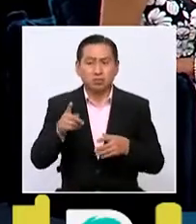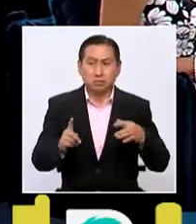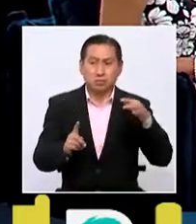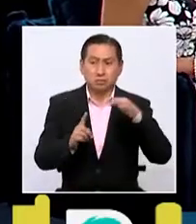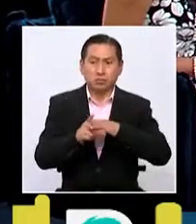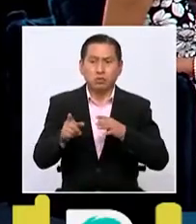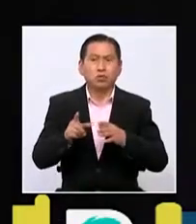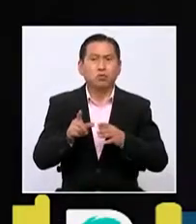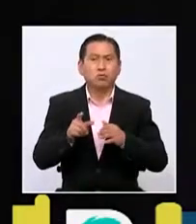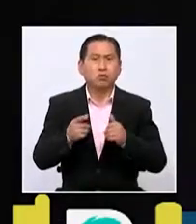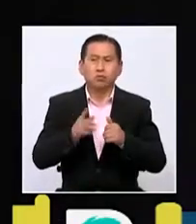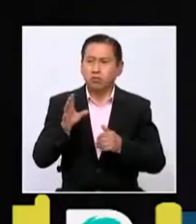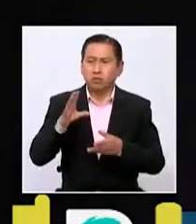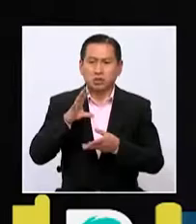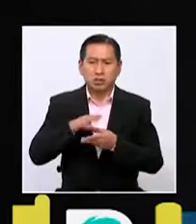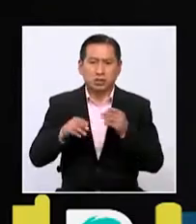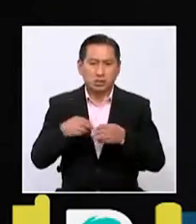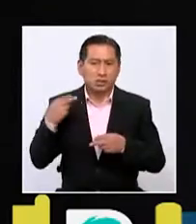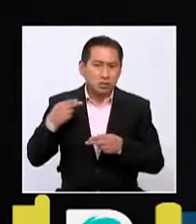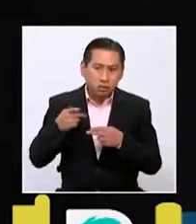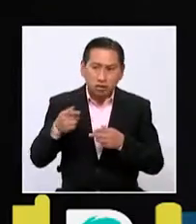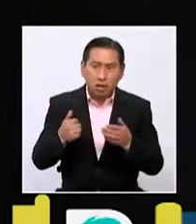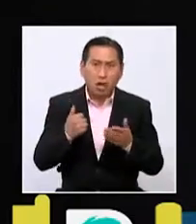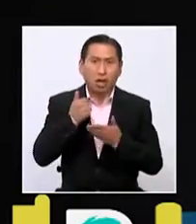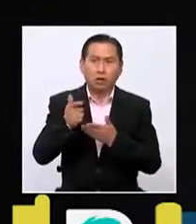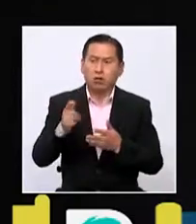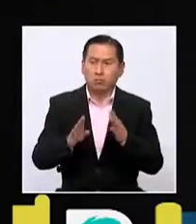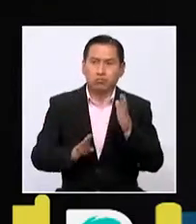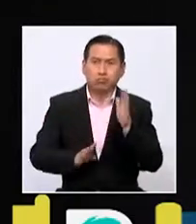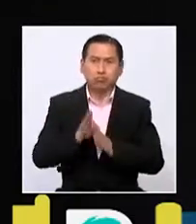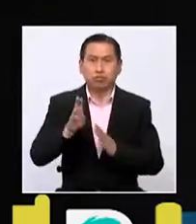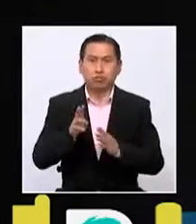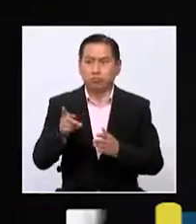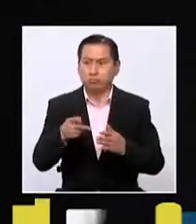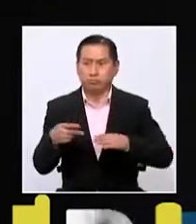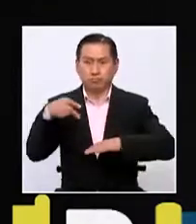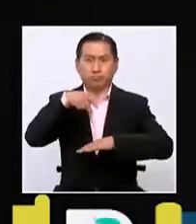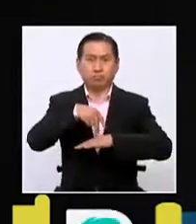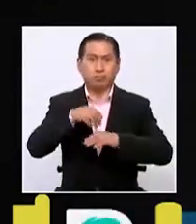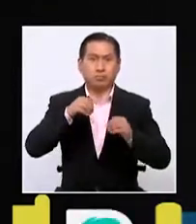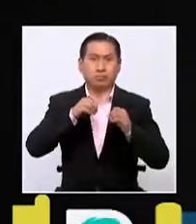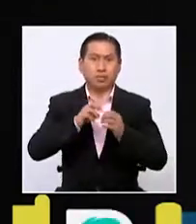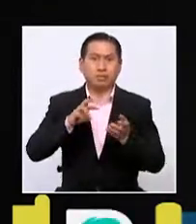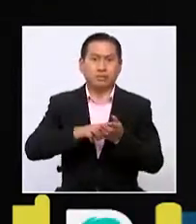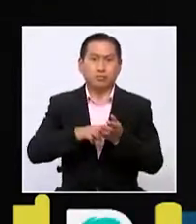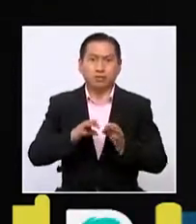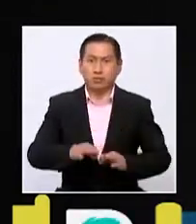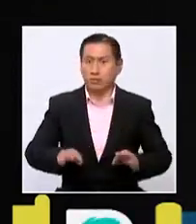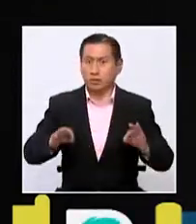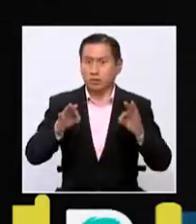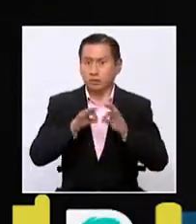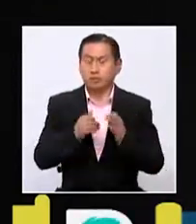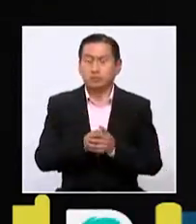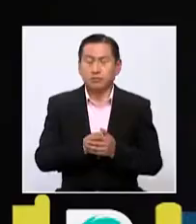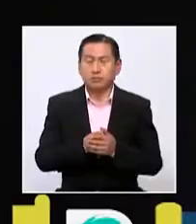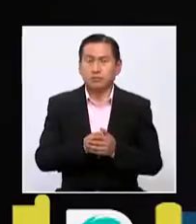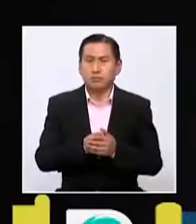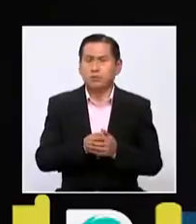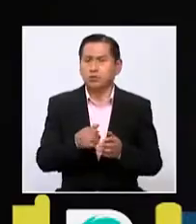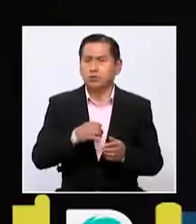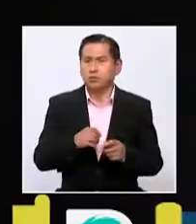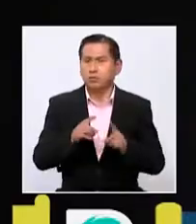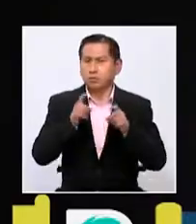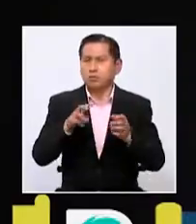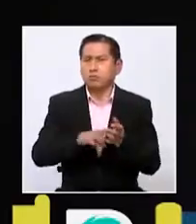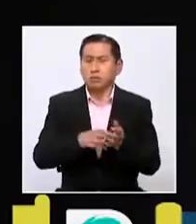una historia que también la ayuda y le apoya, yo creo que le empuja también para encarnar a este personaje, a Teresa. Y te hago este recuento